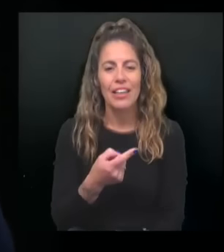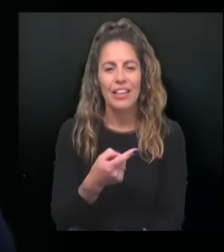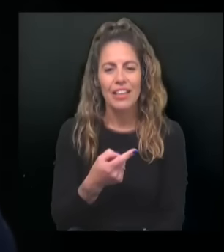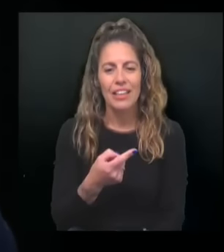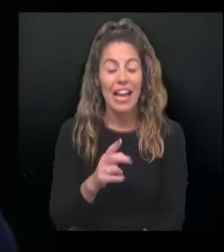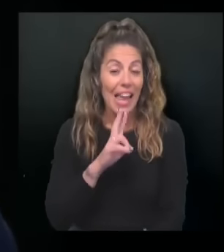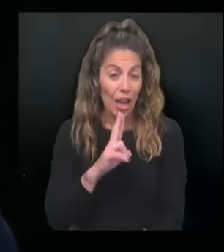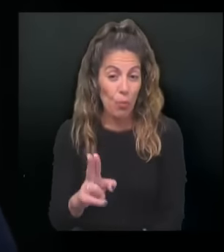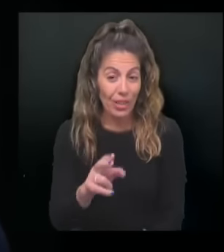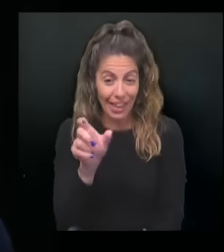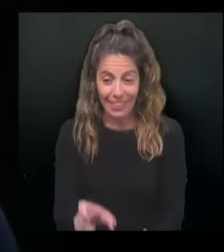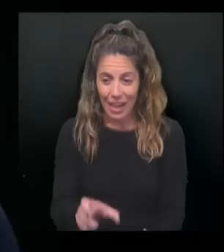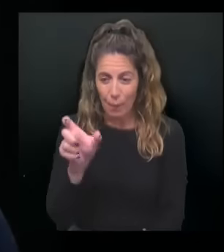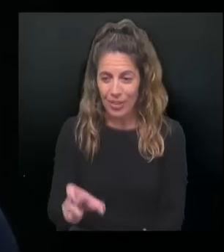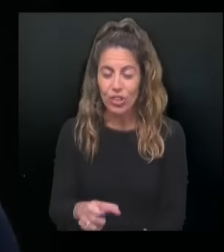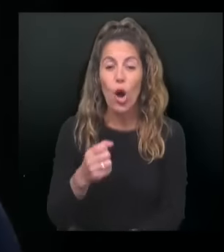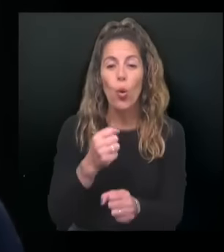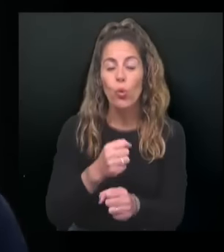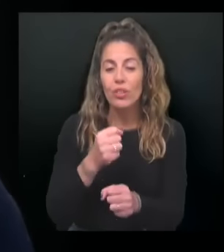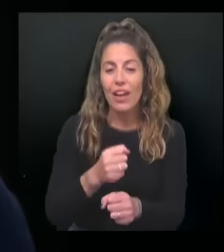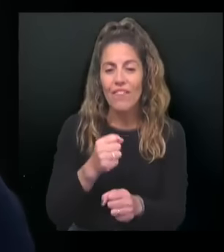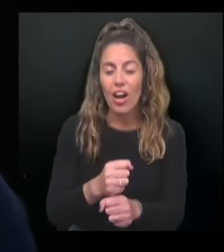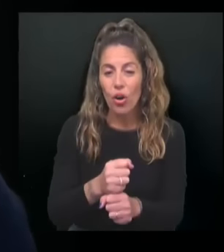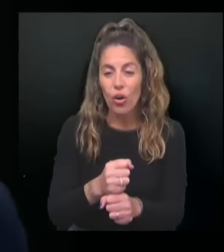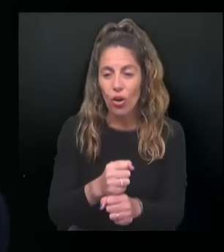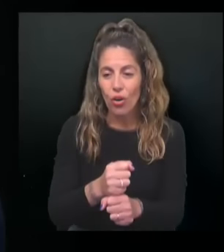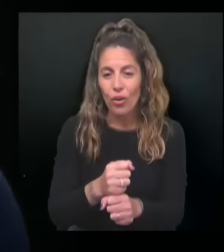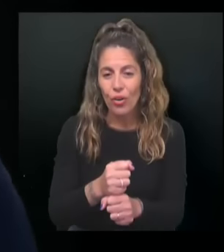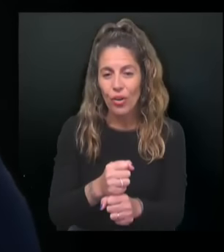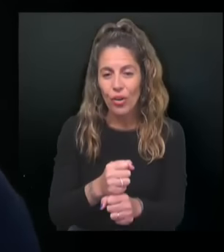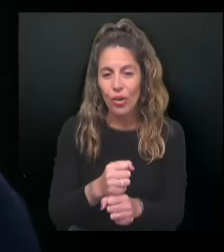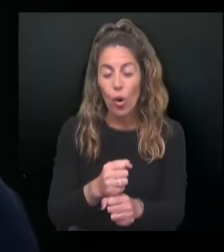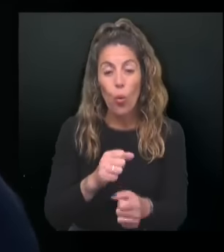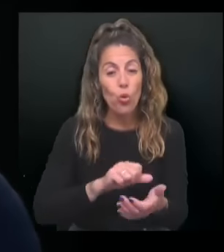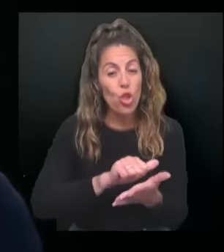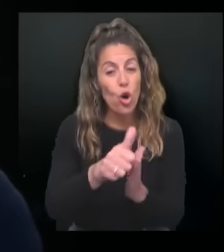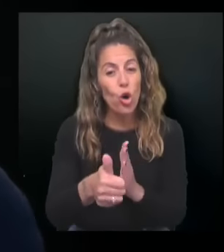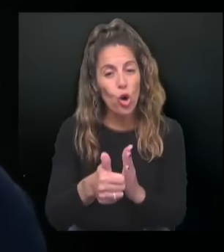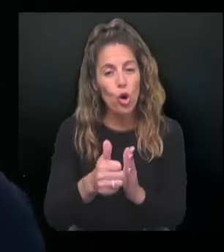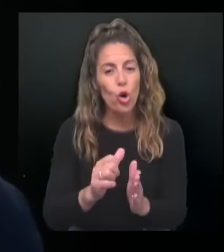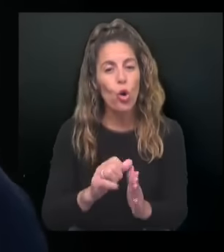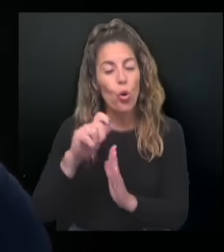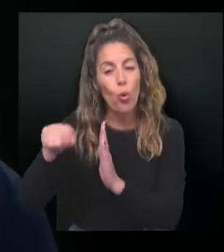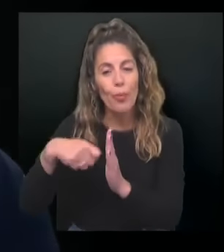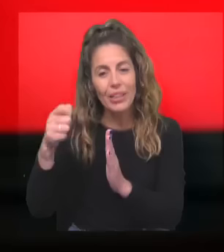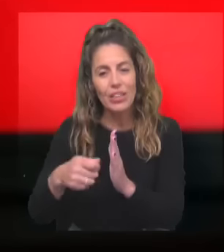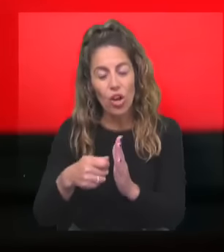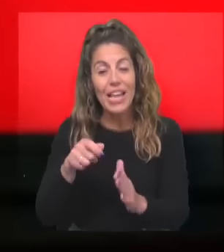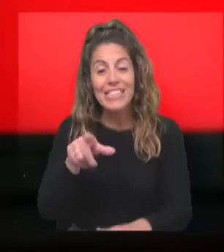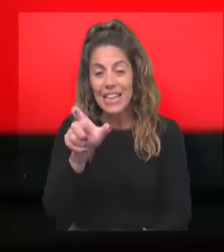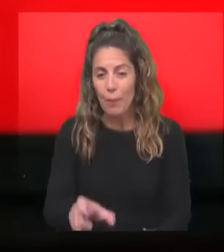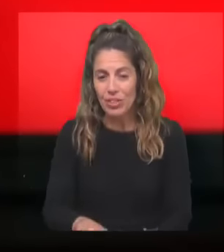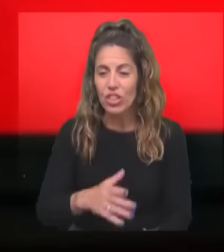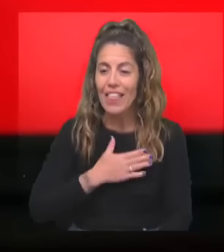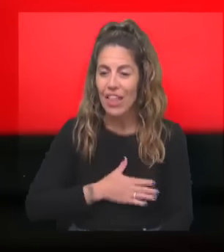las respuestas de las personas. Es un trabajo que es un documental sobre si la gente estaba o no de acuerdo en,